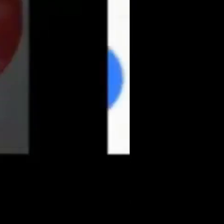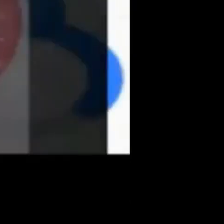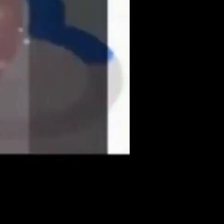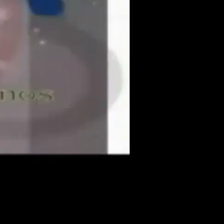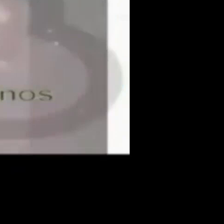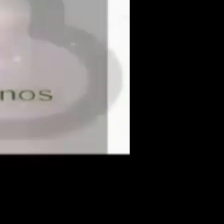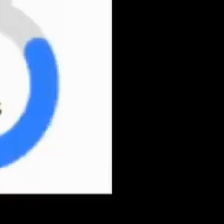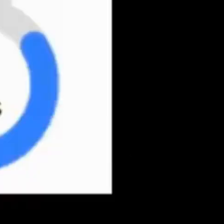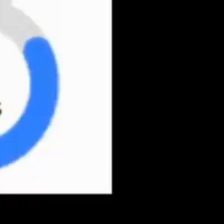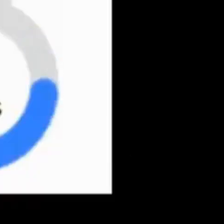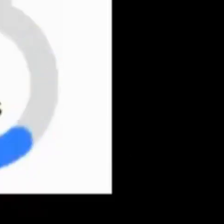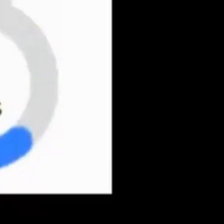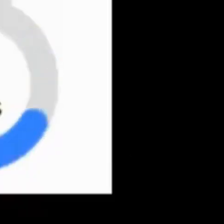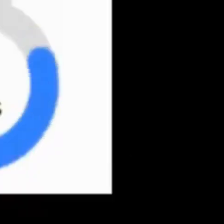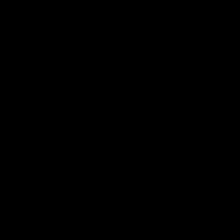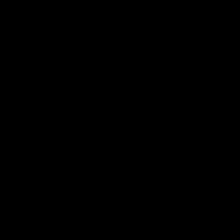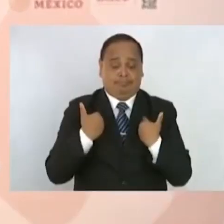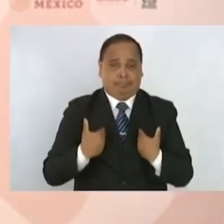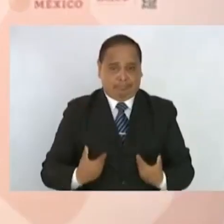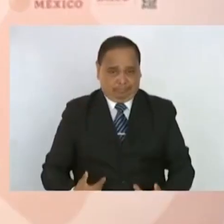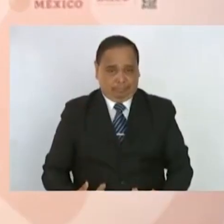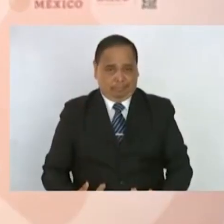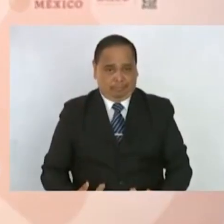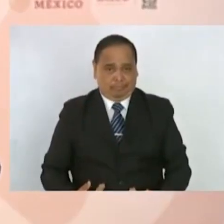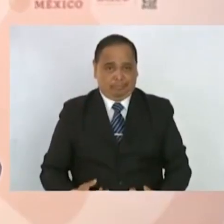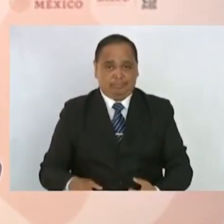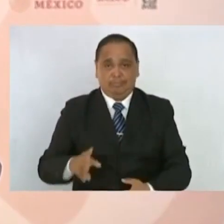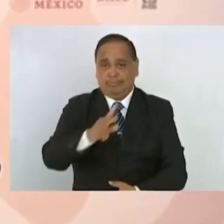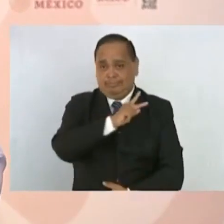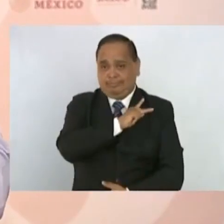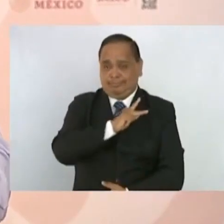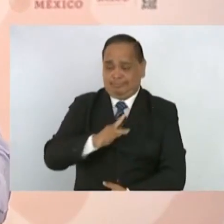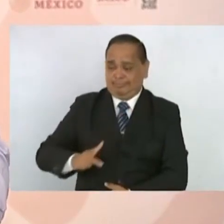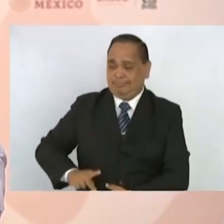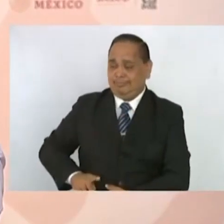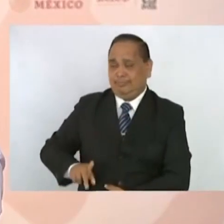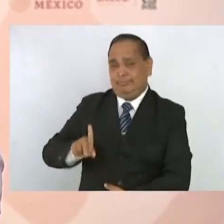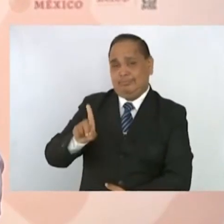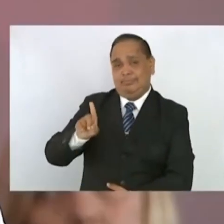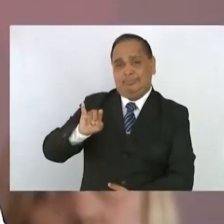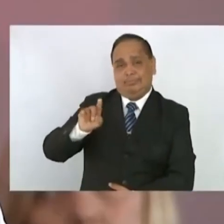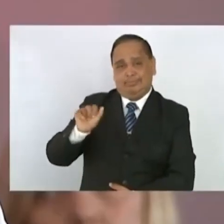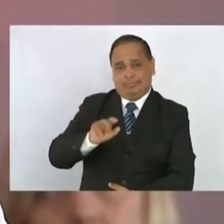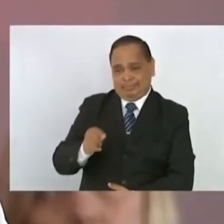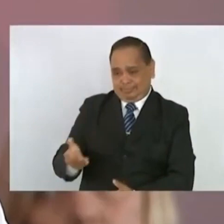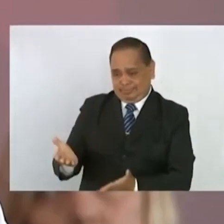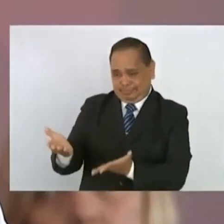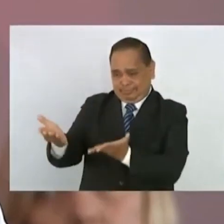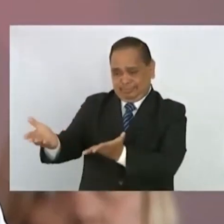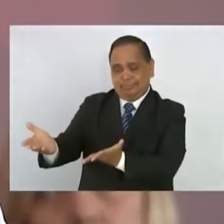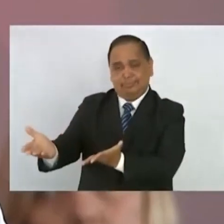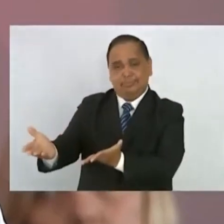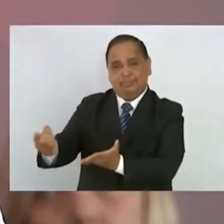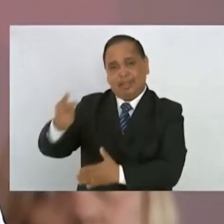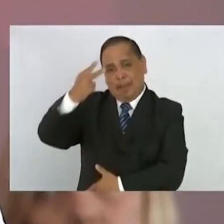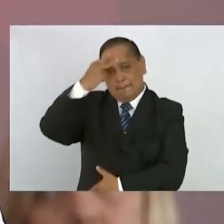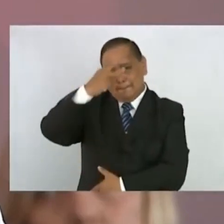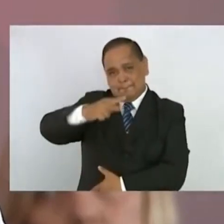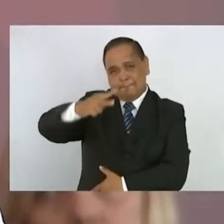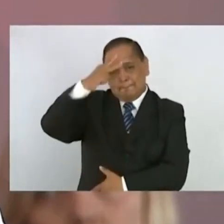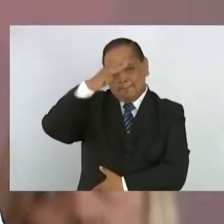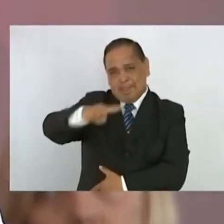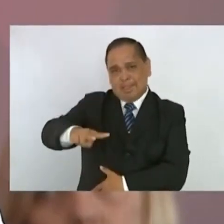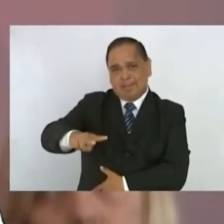voz de la patria grande amlo ordenas reorganizar cumbre de países progresistas de América Latina el